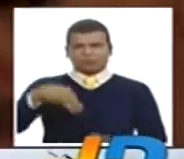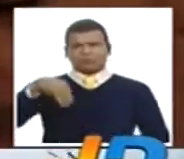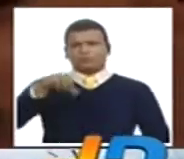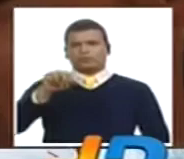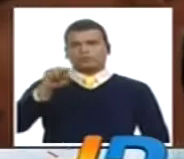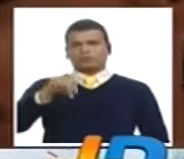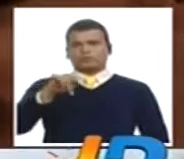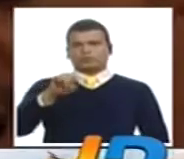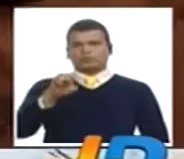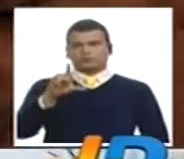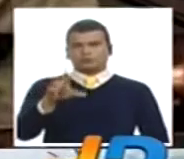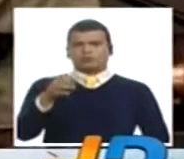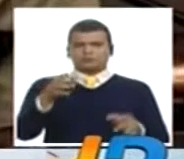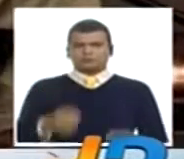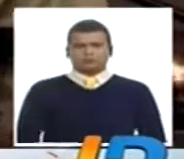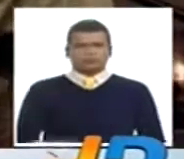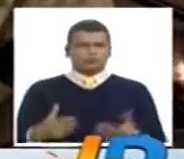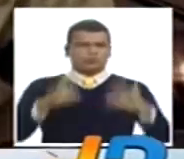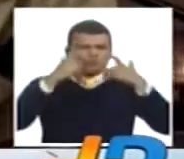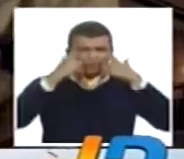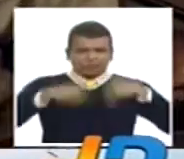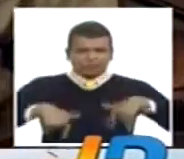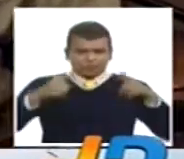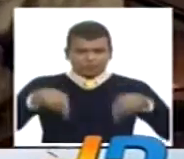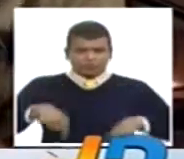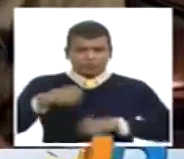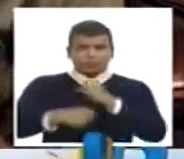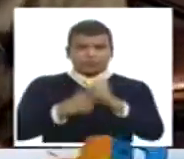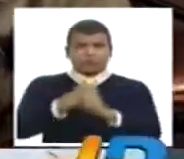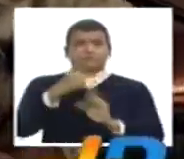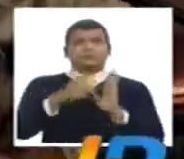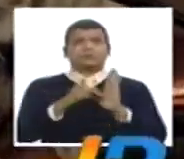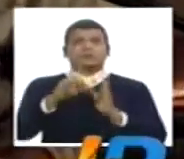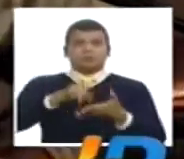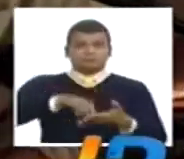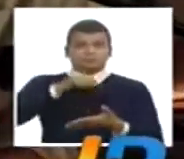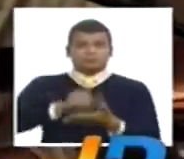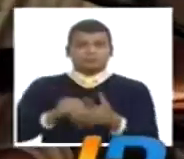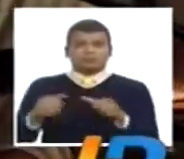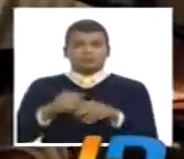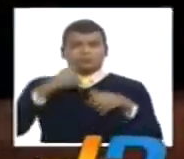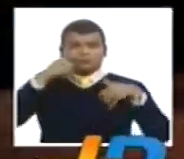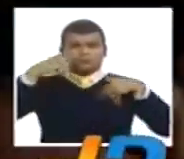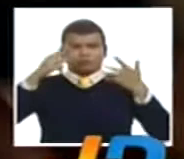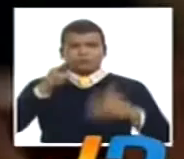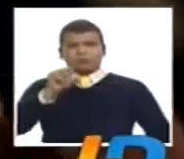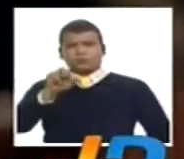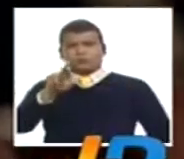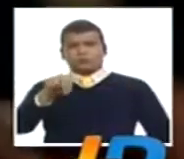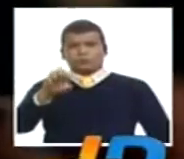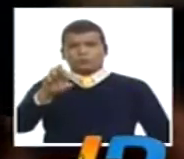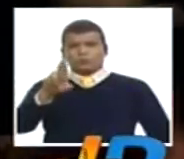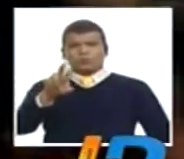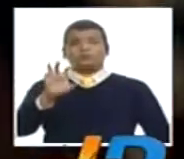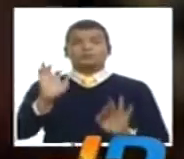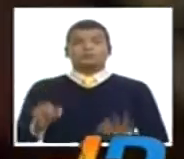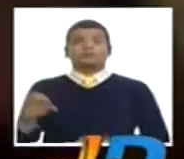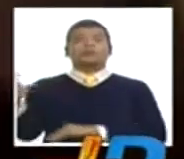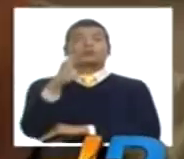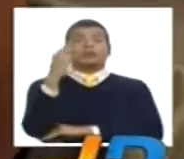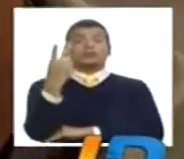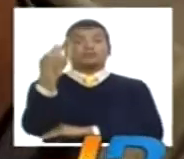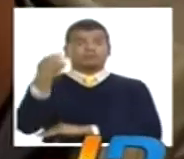este año, logrando ser el segundo cantante colombiano que firma la casa disquera Warner Music. Además de muy poco tiempo posicionar su